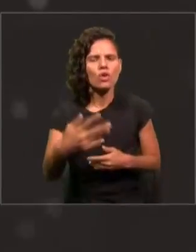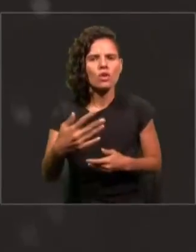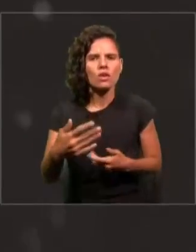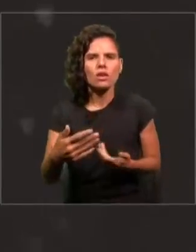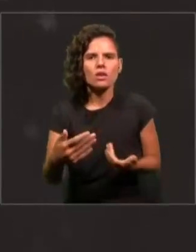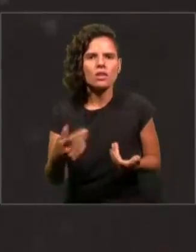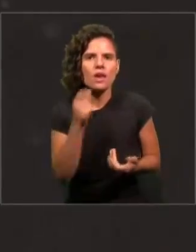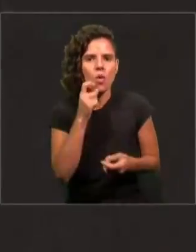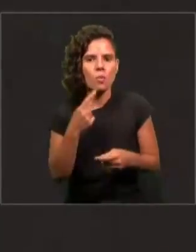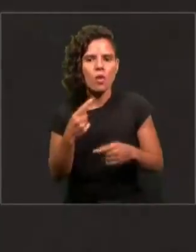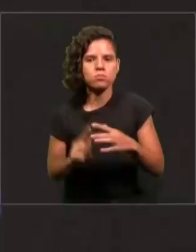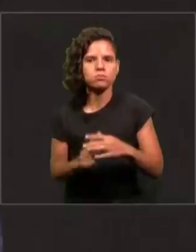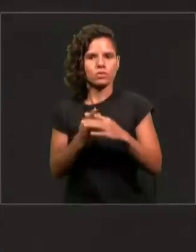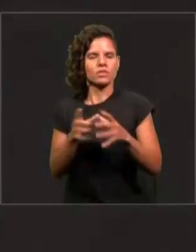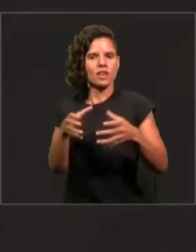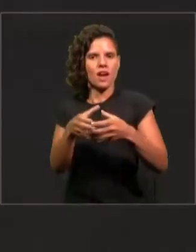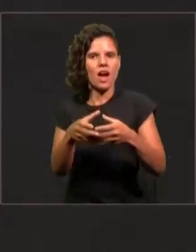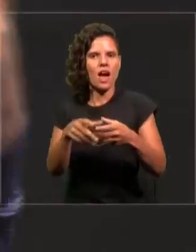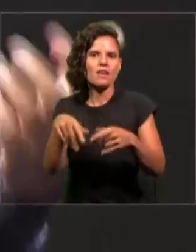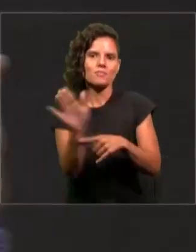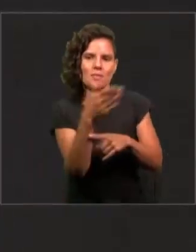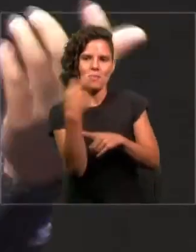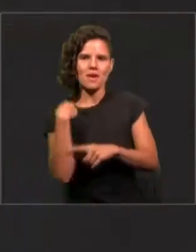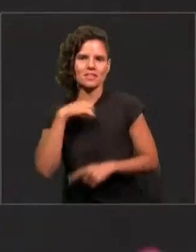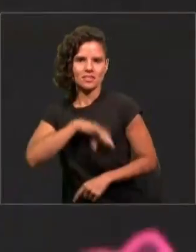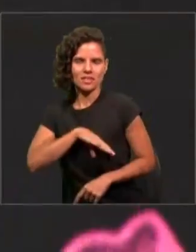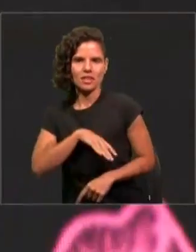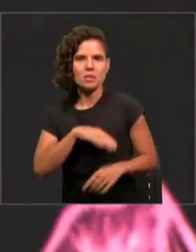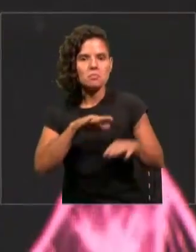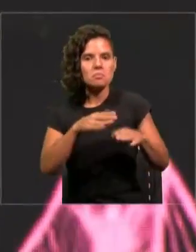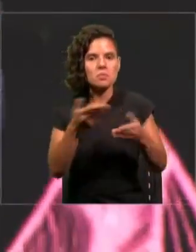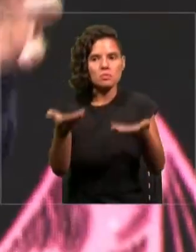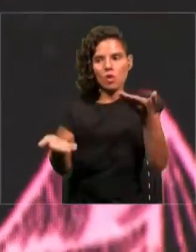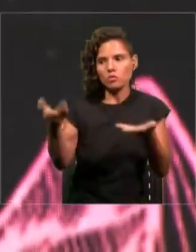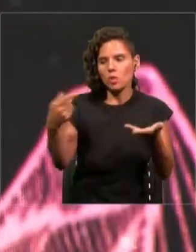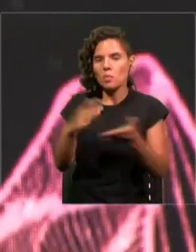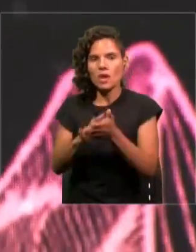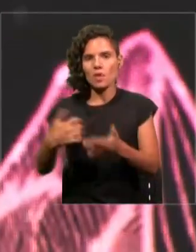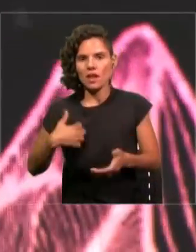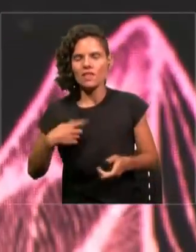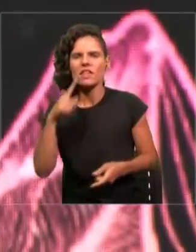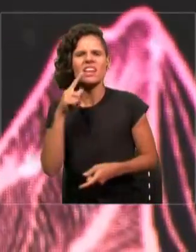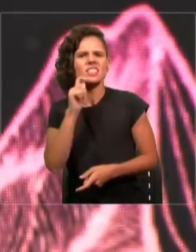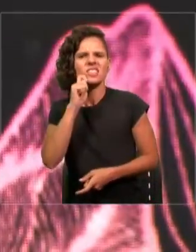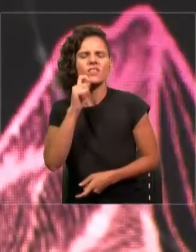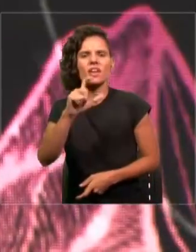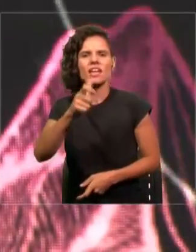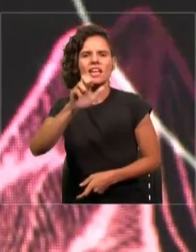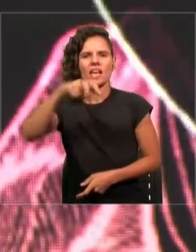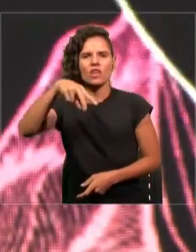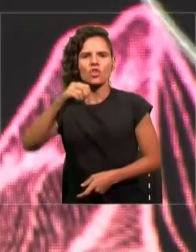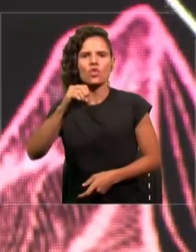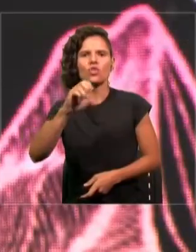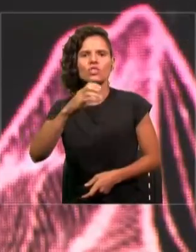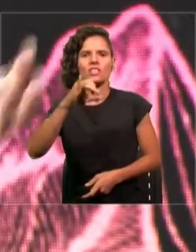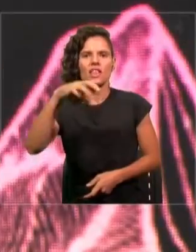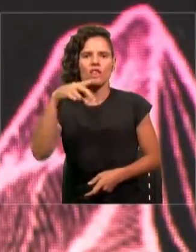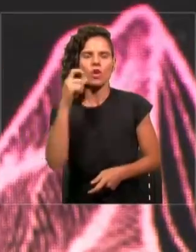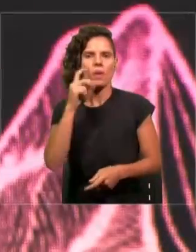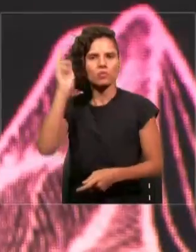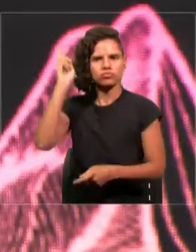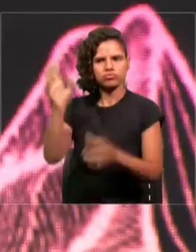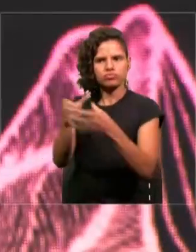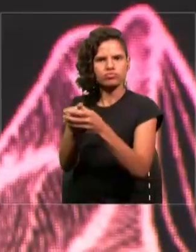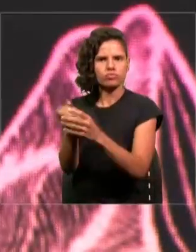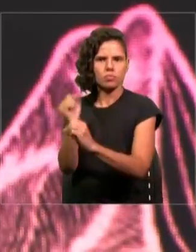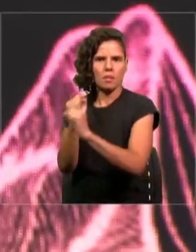originaria es justamente colocar, en el caso de Argentina, el concepto de genocidio para referir referirse a la historia de los pueblos originarios. Los Selman es un